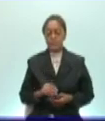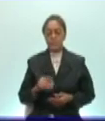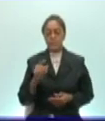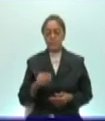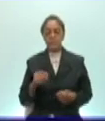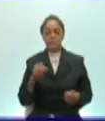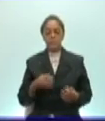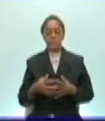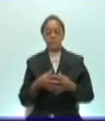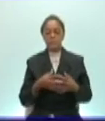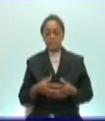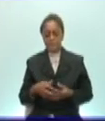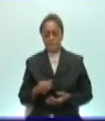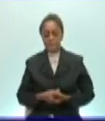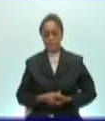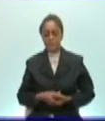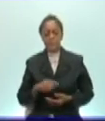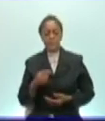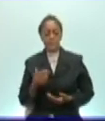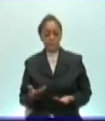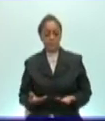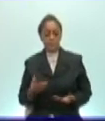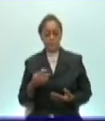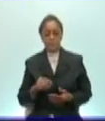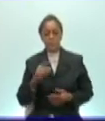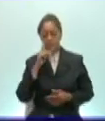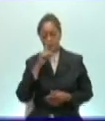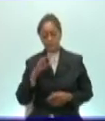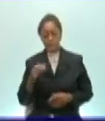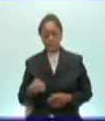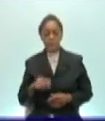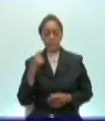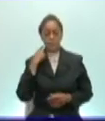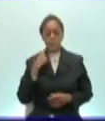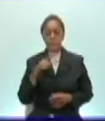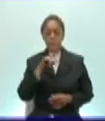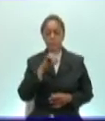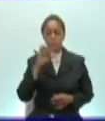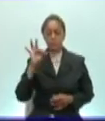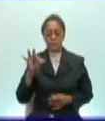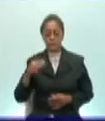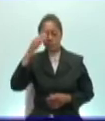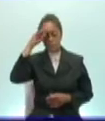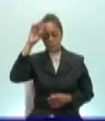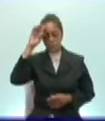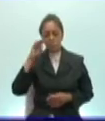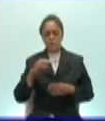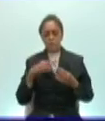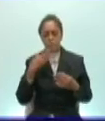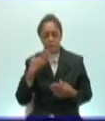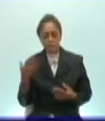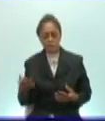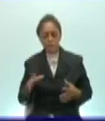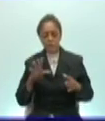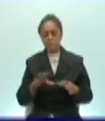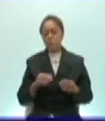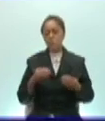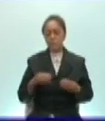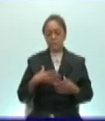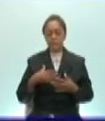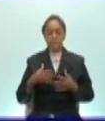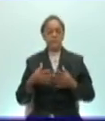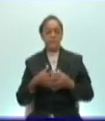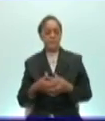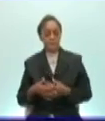actitud norteamericana. Por lo tanto, al terminar el año 98, Cuba se ha convertido en propiedad norteamericana